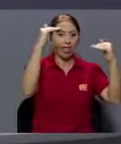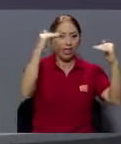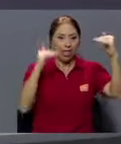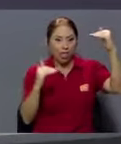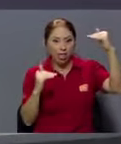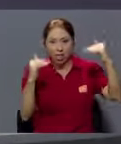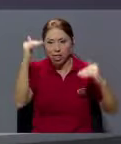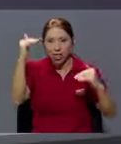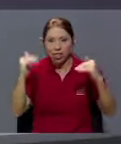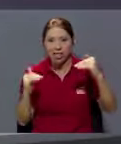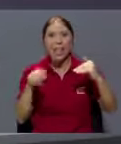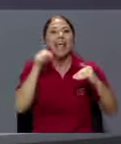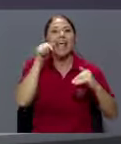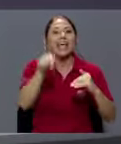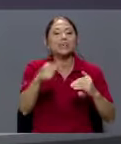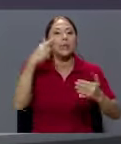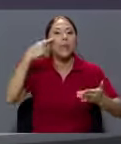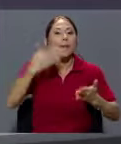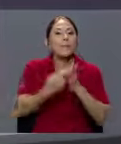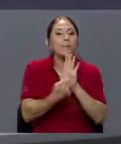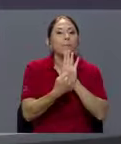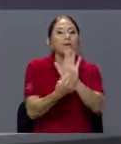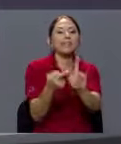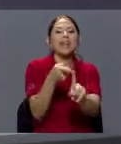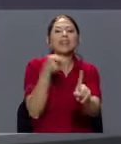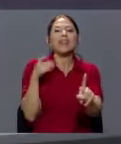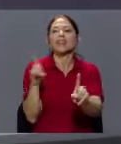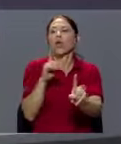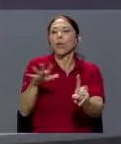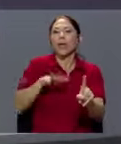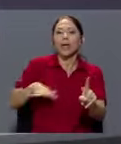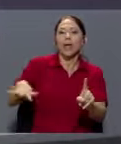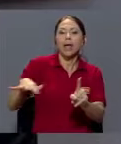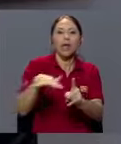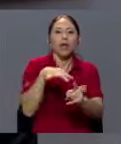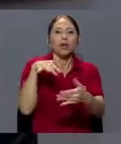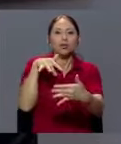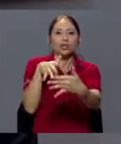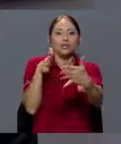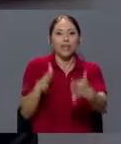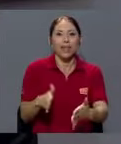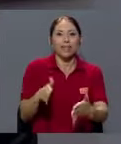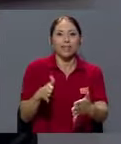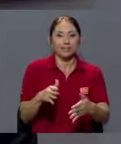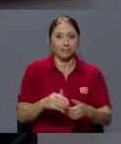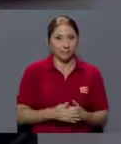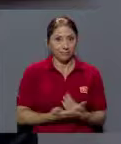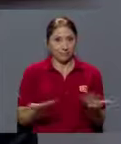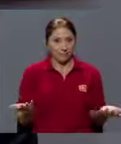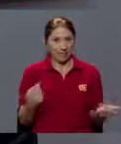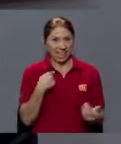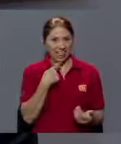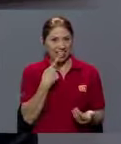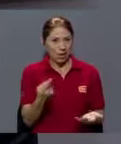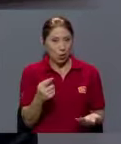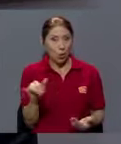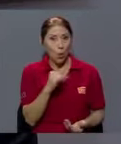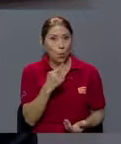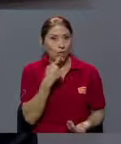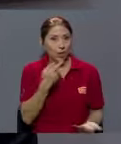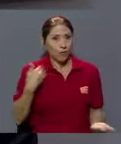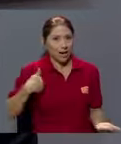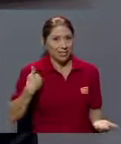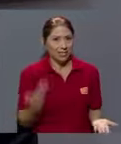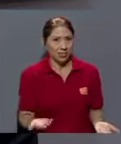reflejo de las desigualdades de origen de los estudiantes. ¿Qué quiero decir? Como lo señalaba Francisco,